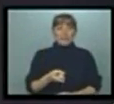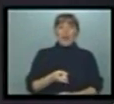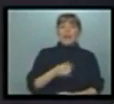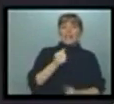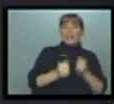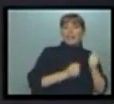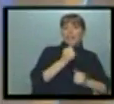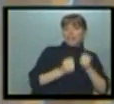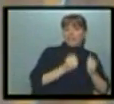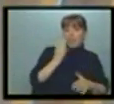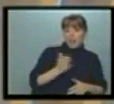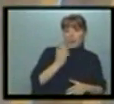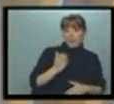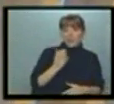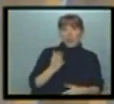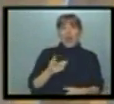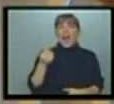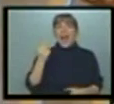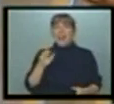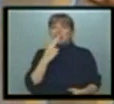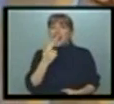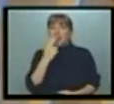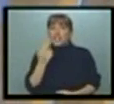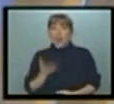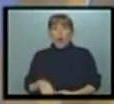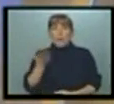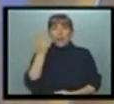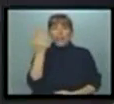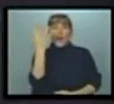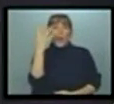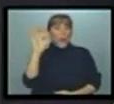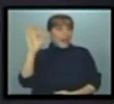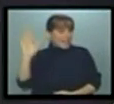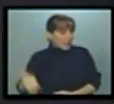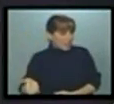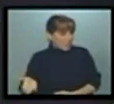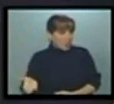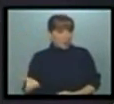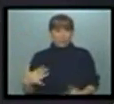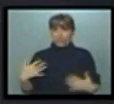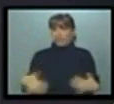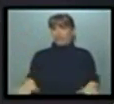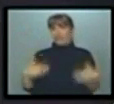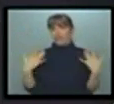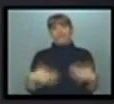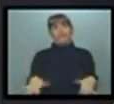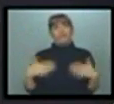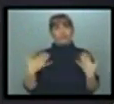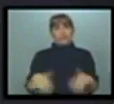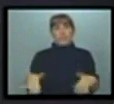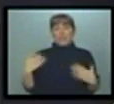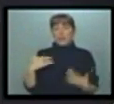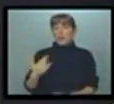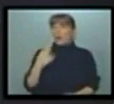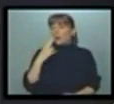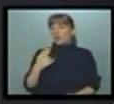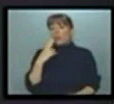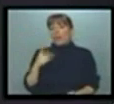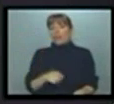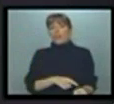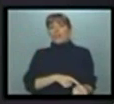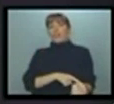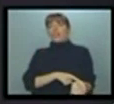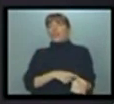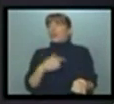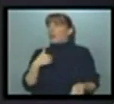Para un aumento del 40%. 40%. Mirá, un impacto terrible. Para aquel que tiene el lamentable vicio de fumar, es